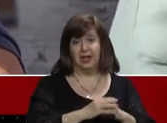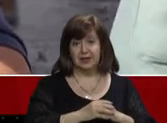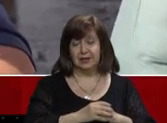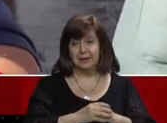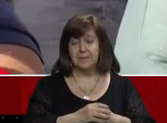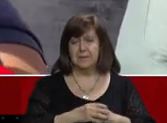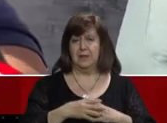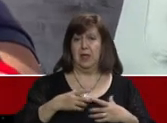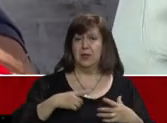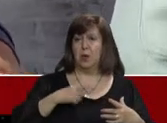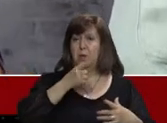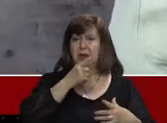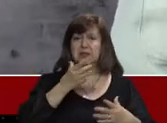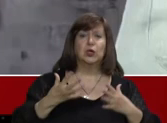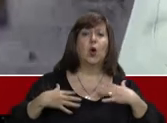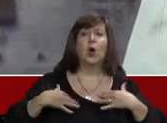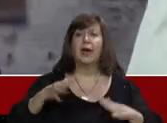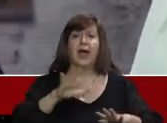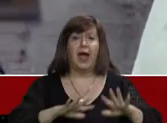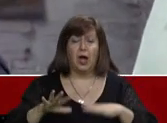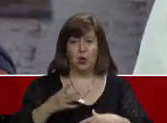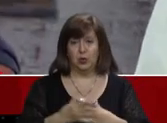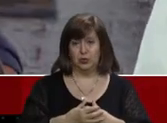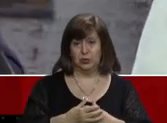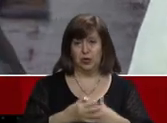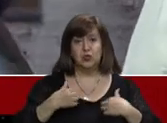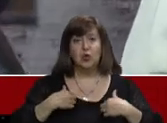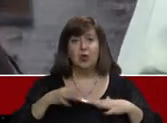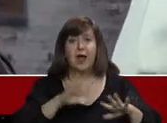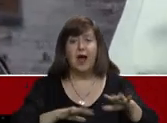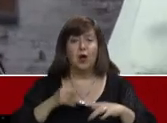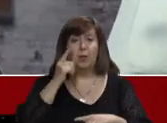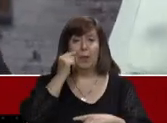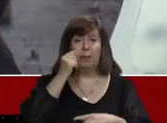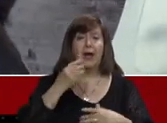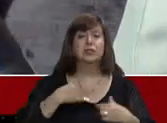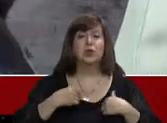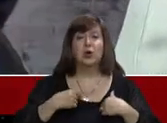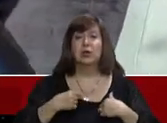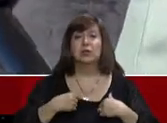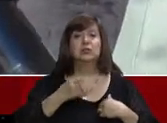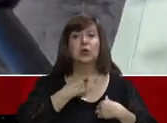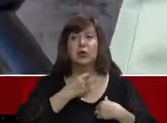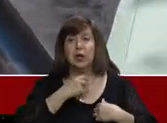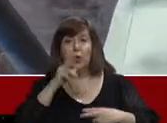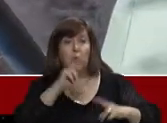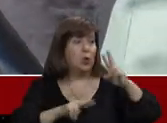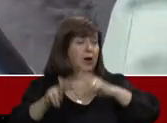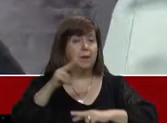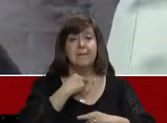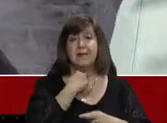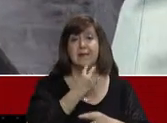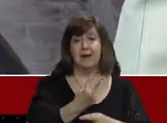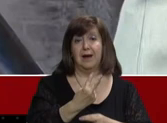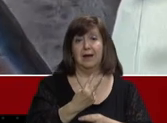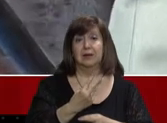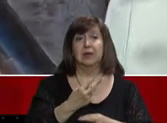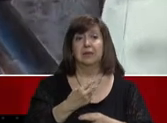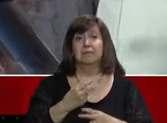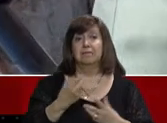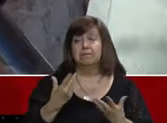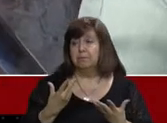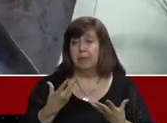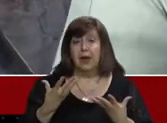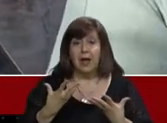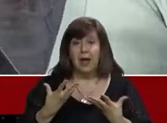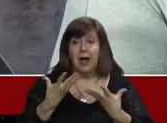que tengo las manos atadas Porque si me desataran las manos yo creo que saldría a buscarla o y encontrarla para poderla